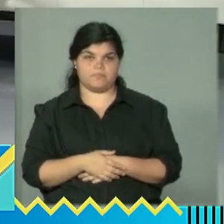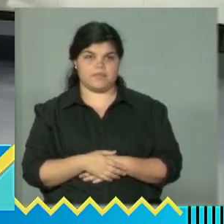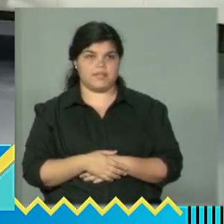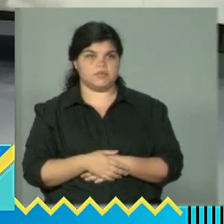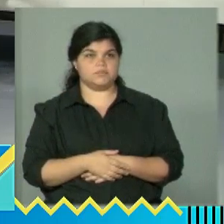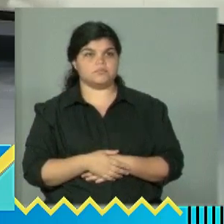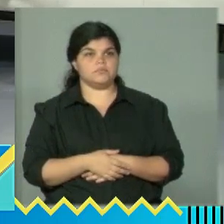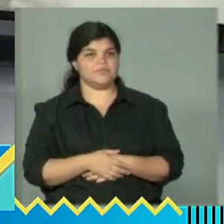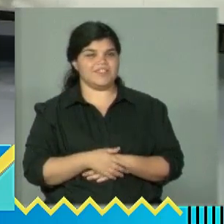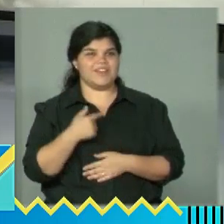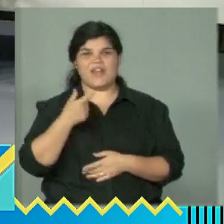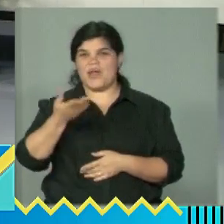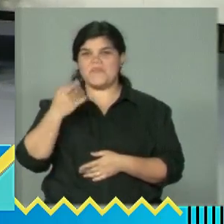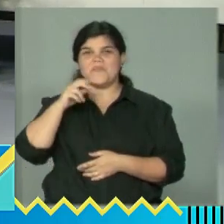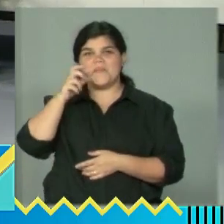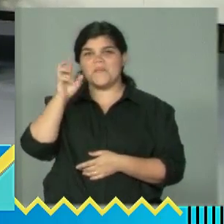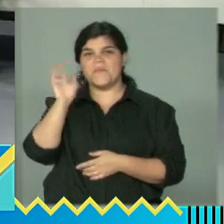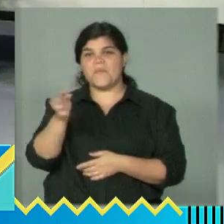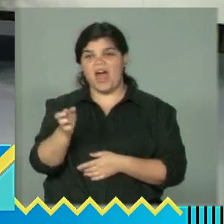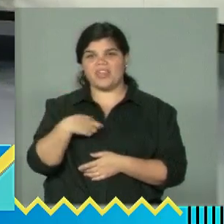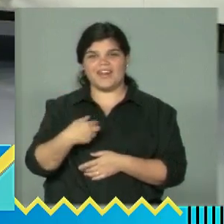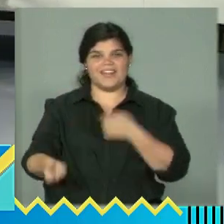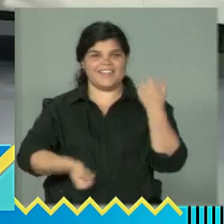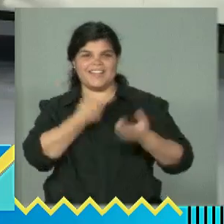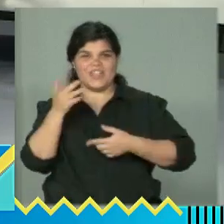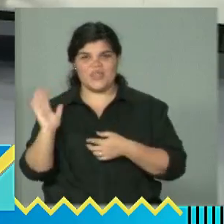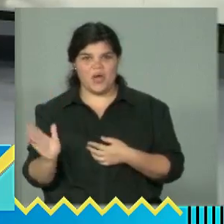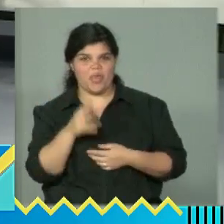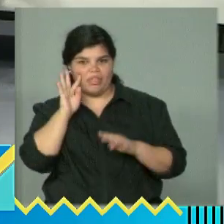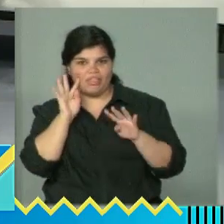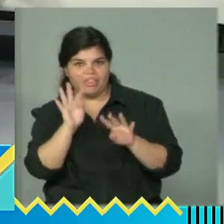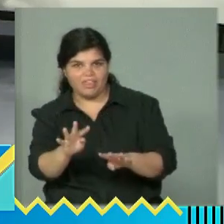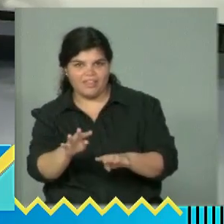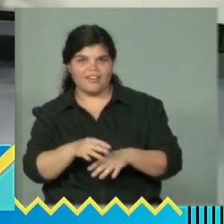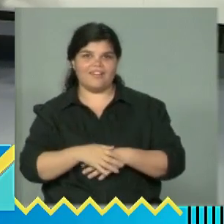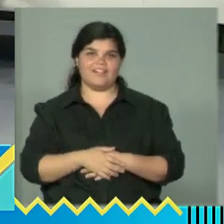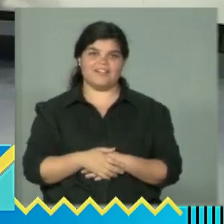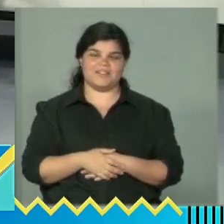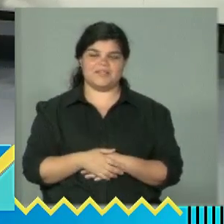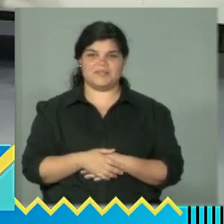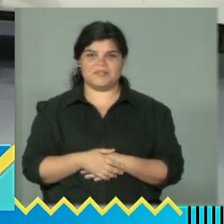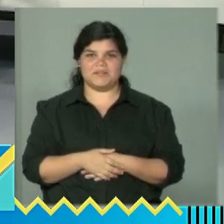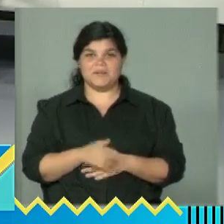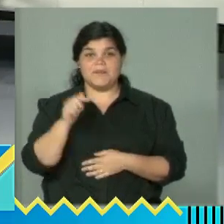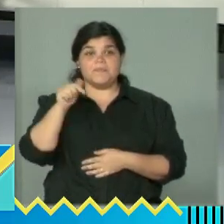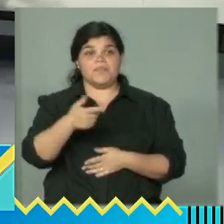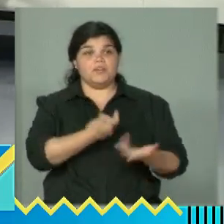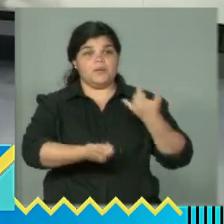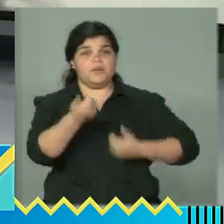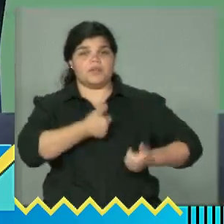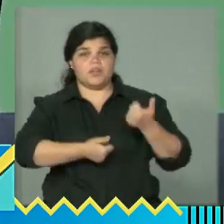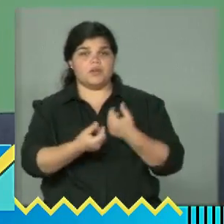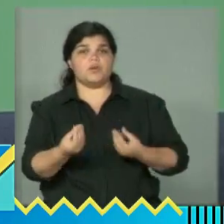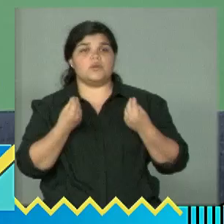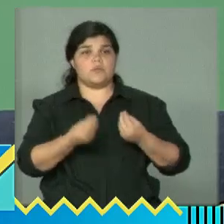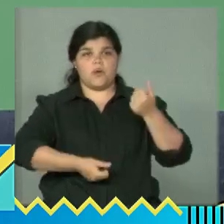del otro lado, cruelos. Me parece que nos va a usar lección todos. ¿Sí? Bueno, cuéntenos de la maratón. ¿Ustedes llegaron a